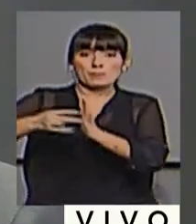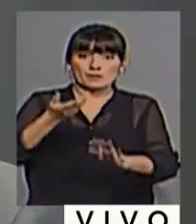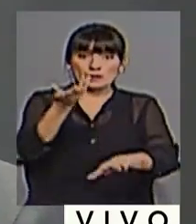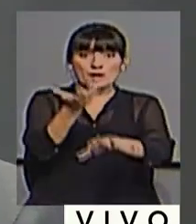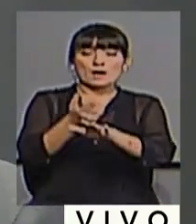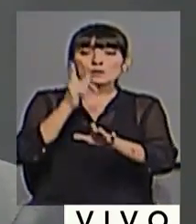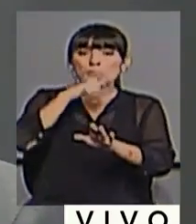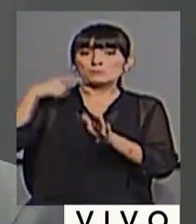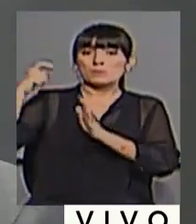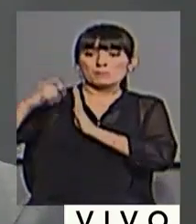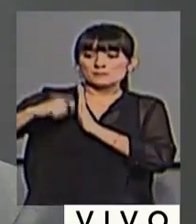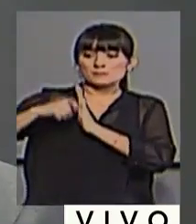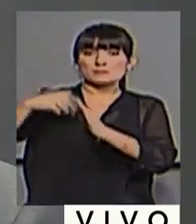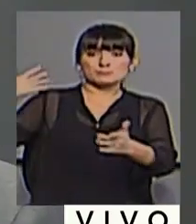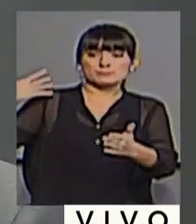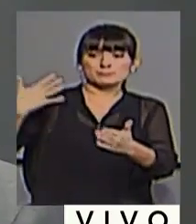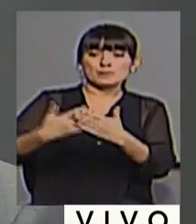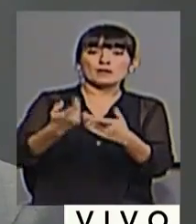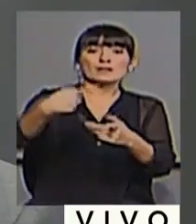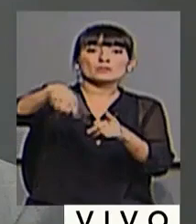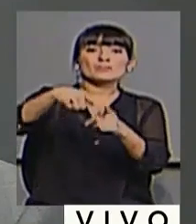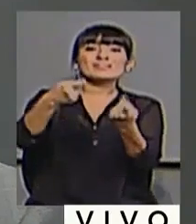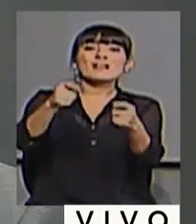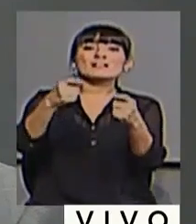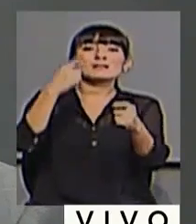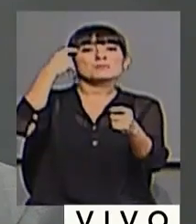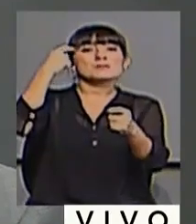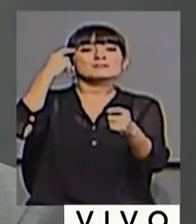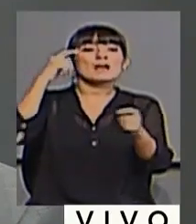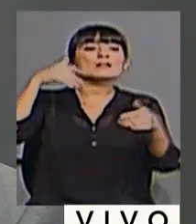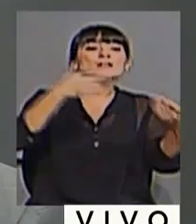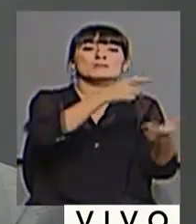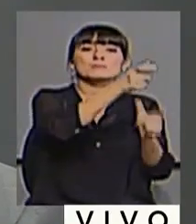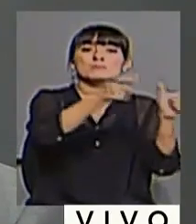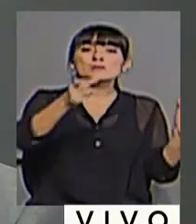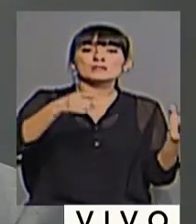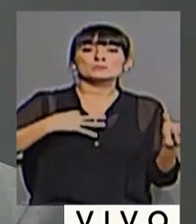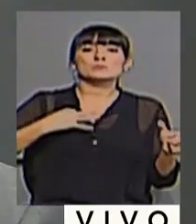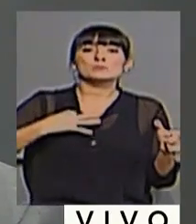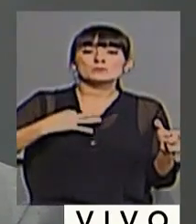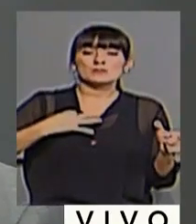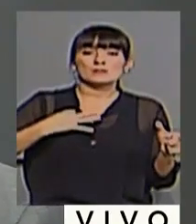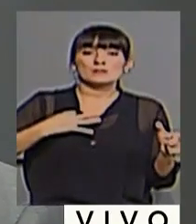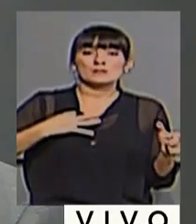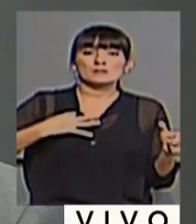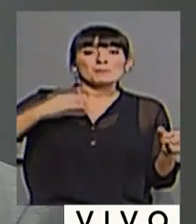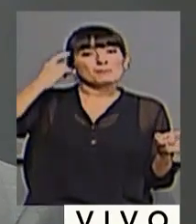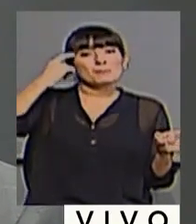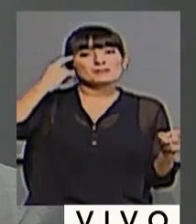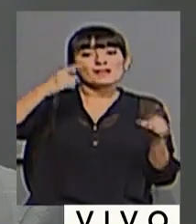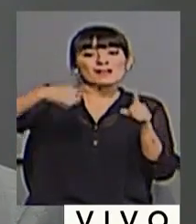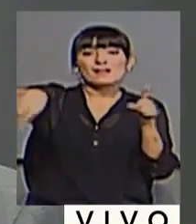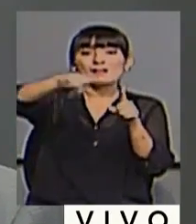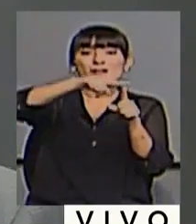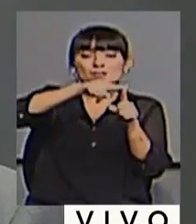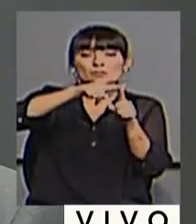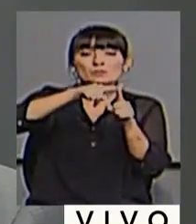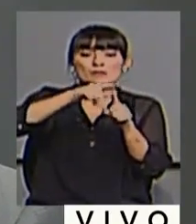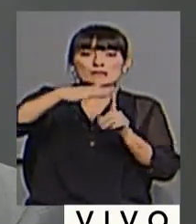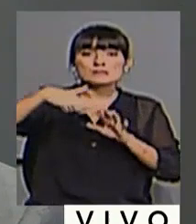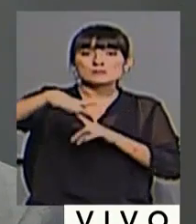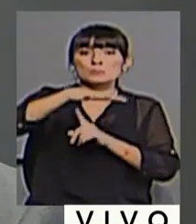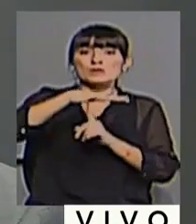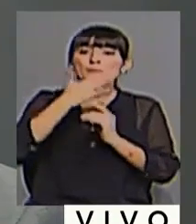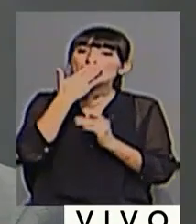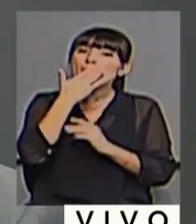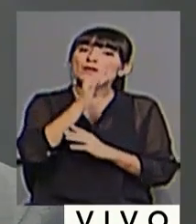meses, traten de pensar en la ciudadanía, traten de pensar en aquellos que han mejorado su situación con los